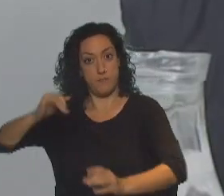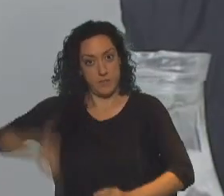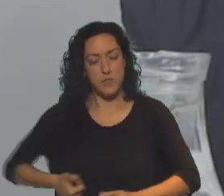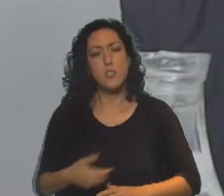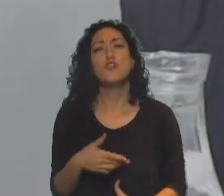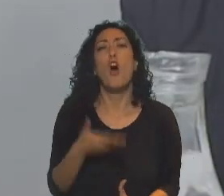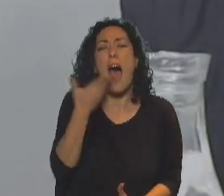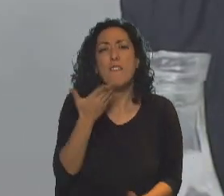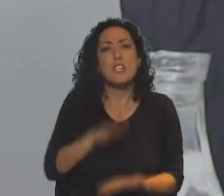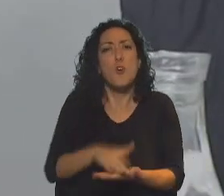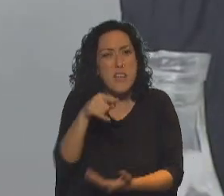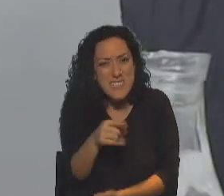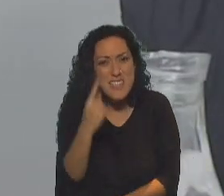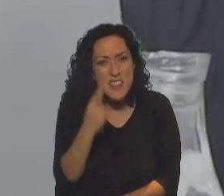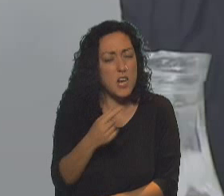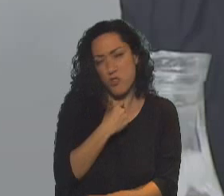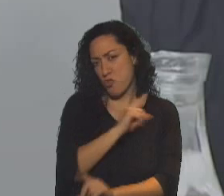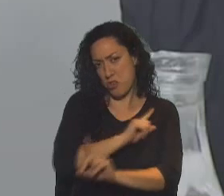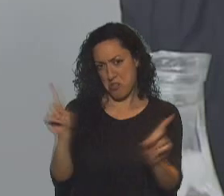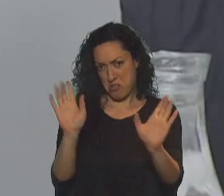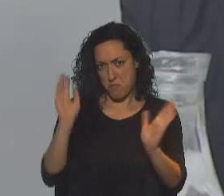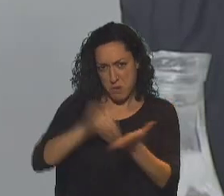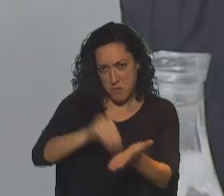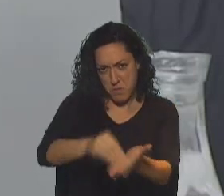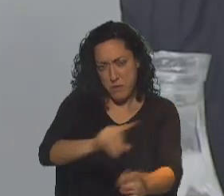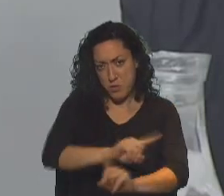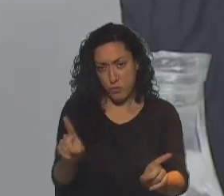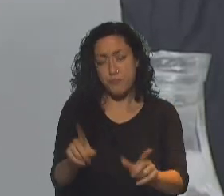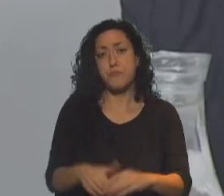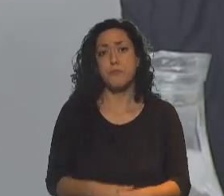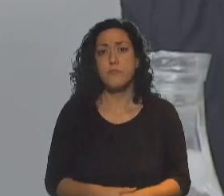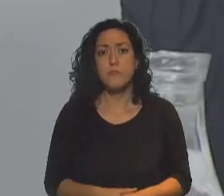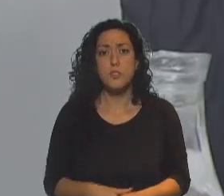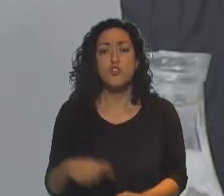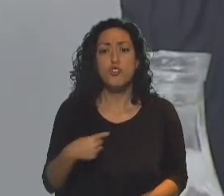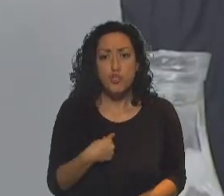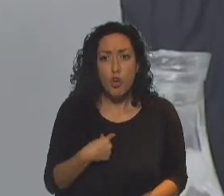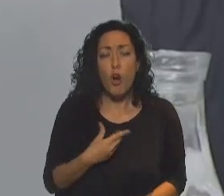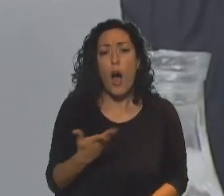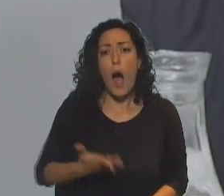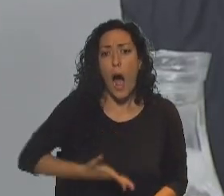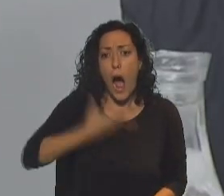hablar de eso, de ese día. No. Yo quiero hablar de